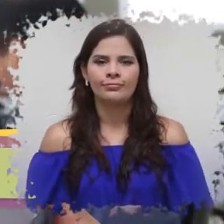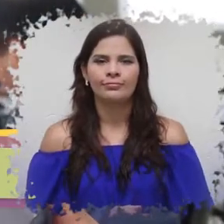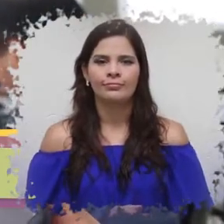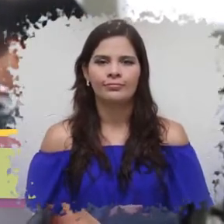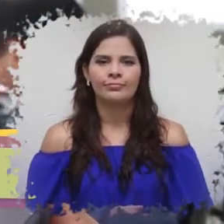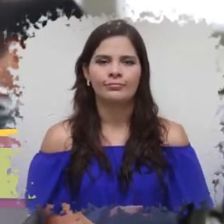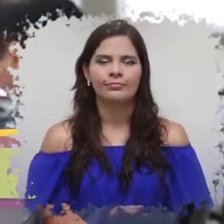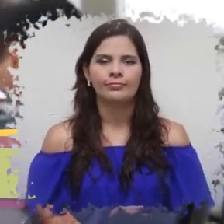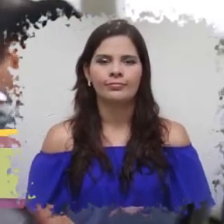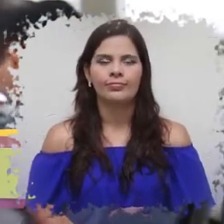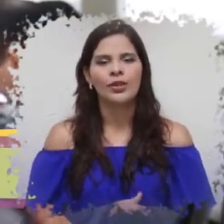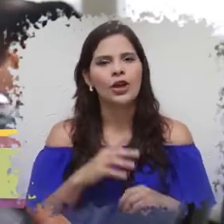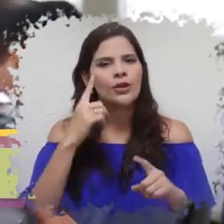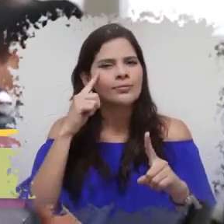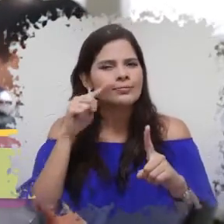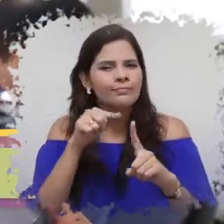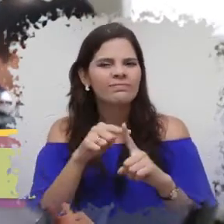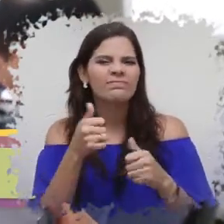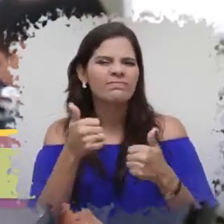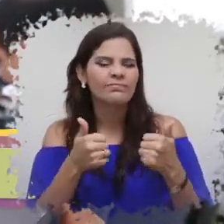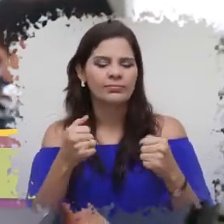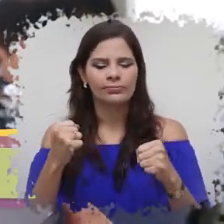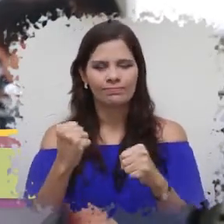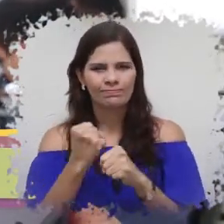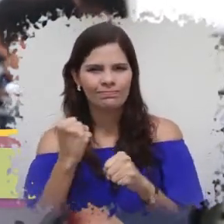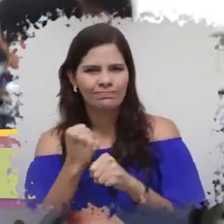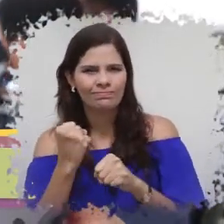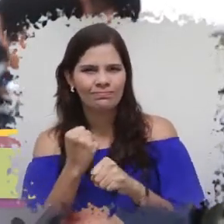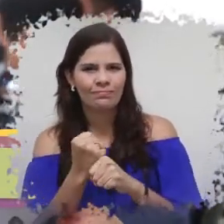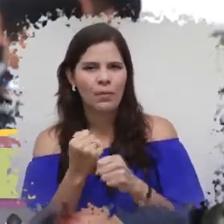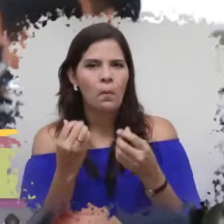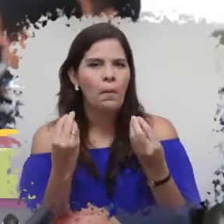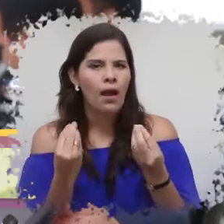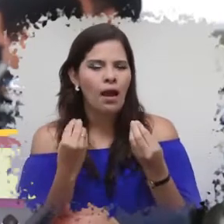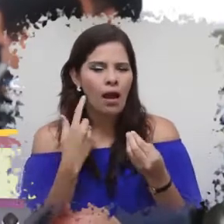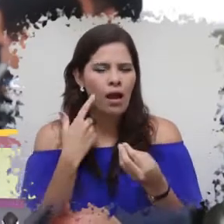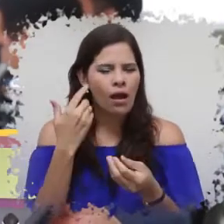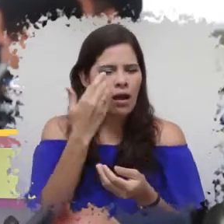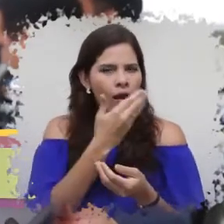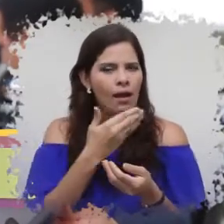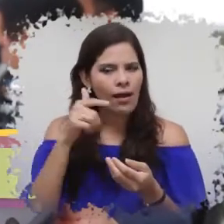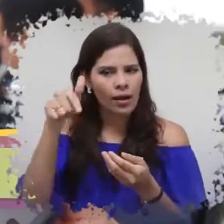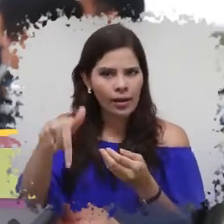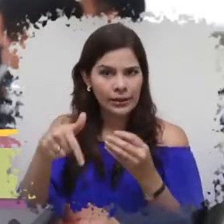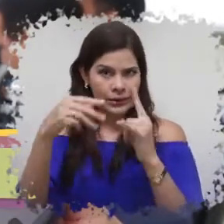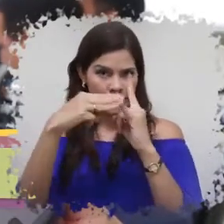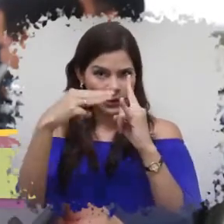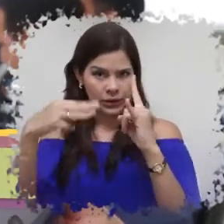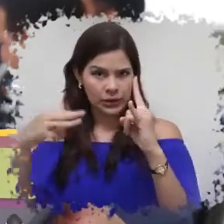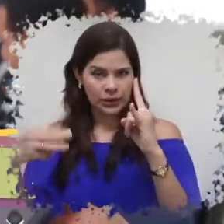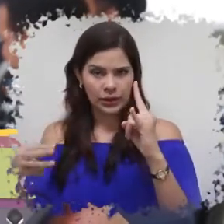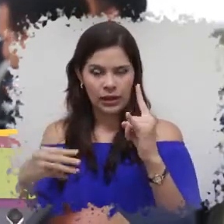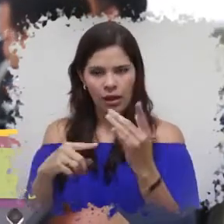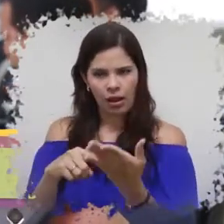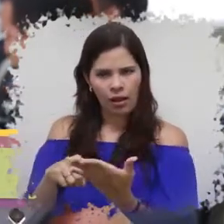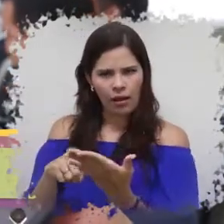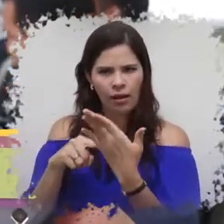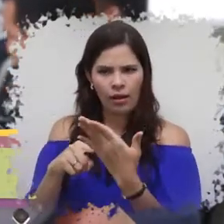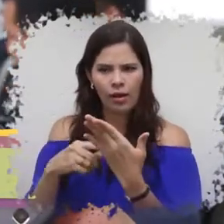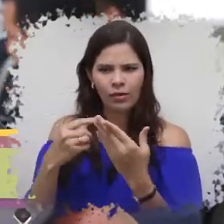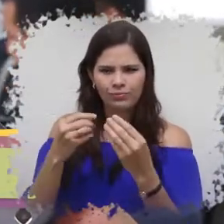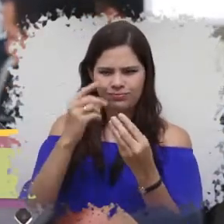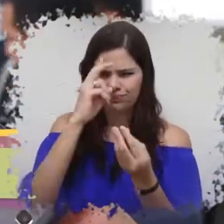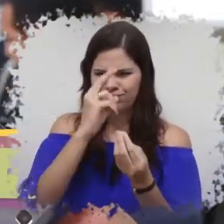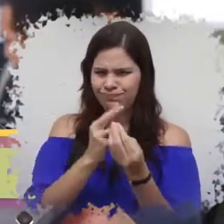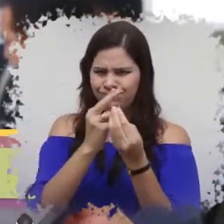para tener herramientas de cómo responde la Universidad del Magdalena a esta